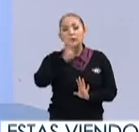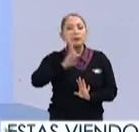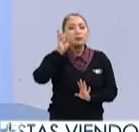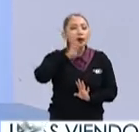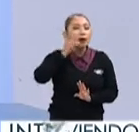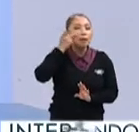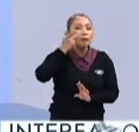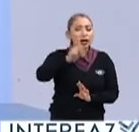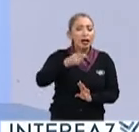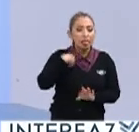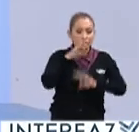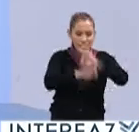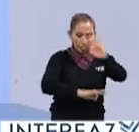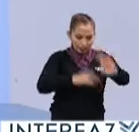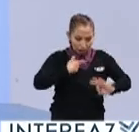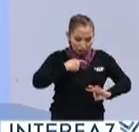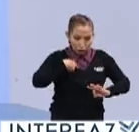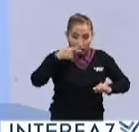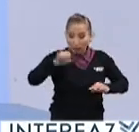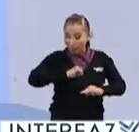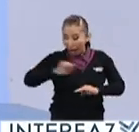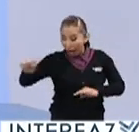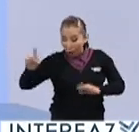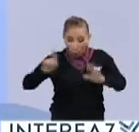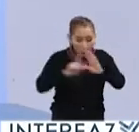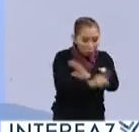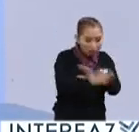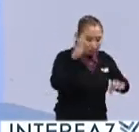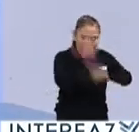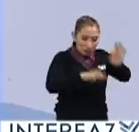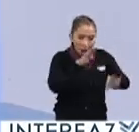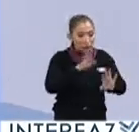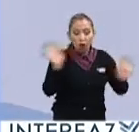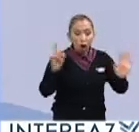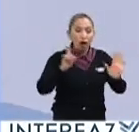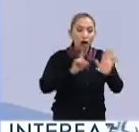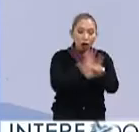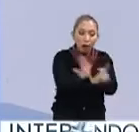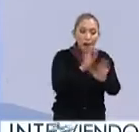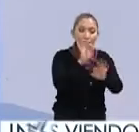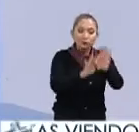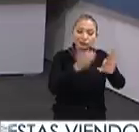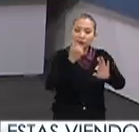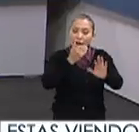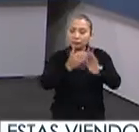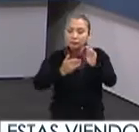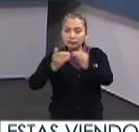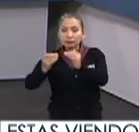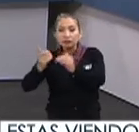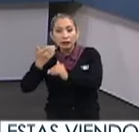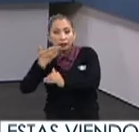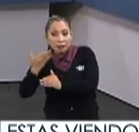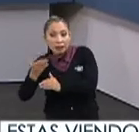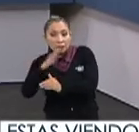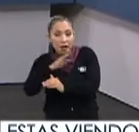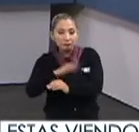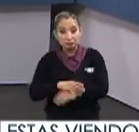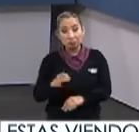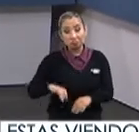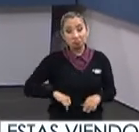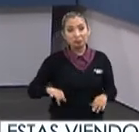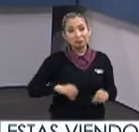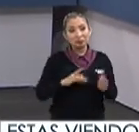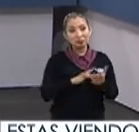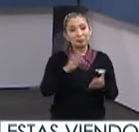experimento, ¿no? Claro. Tratas bien a la persona que cometió un crimen, significa que volverá a hacerlo o no, y el resultado es que no. Pues muy interesante,